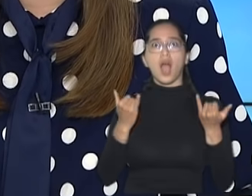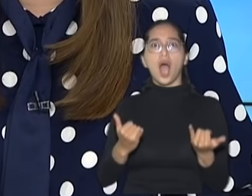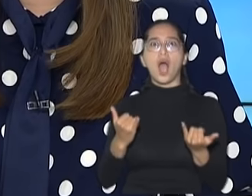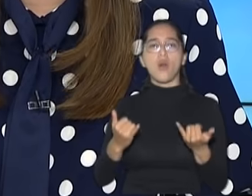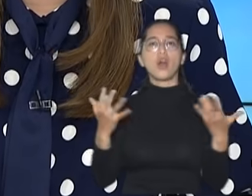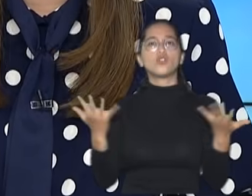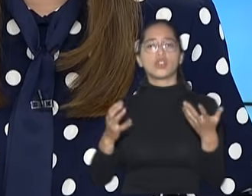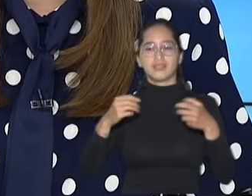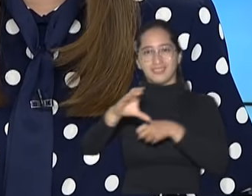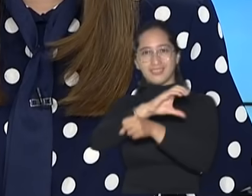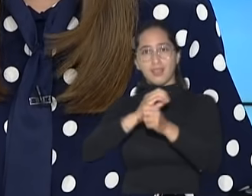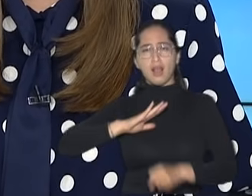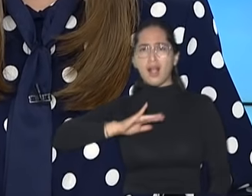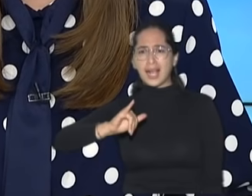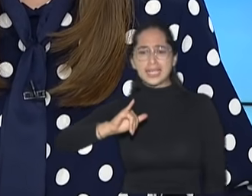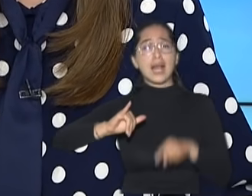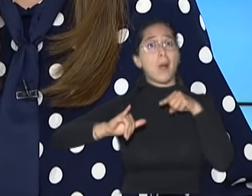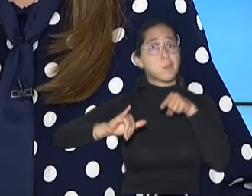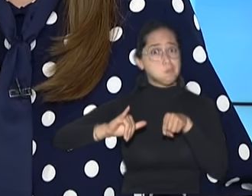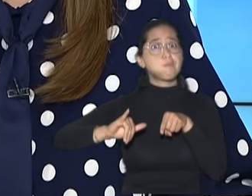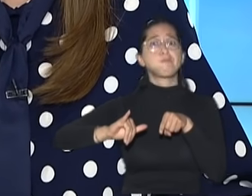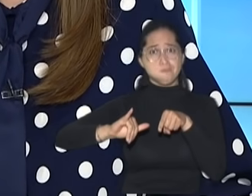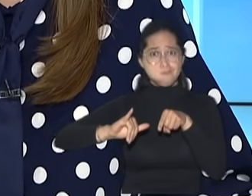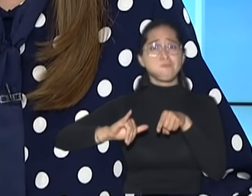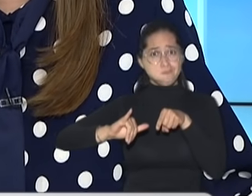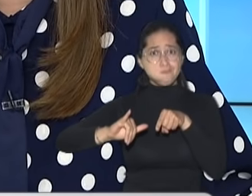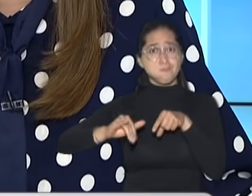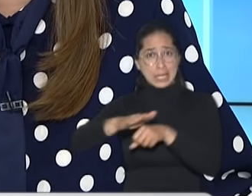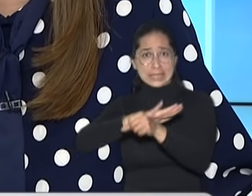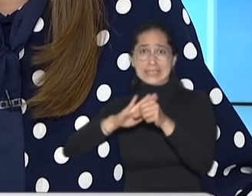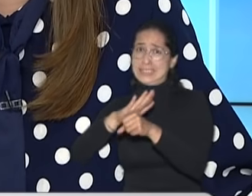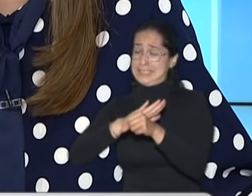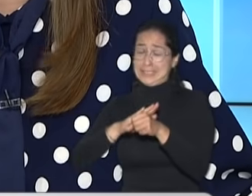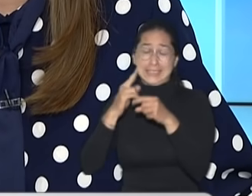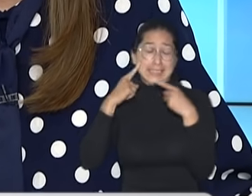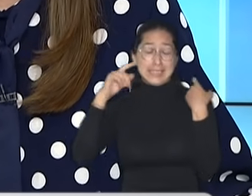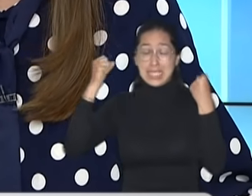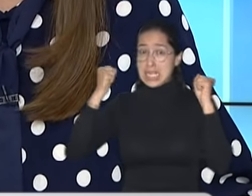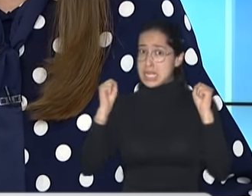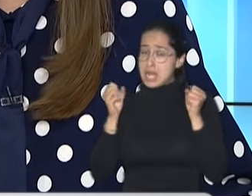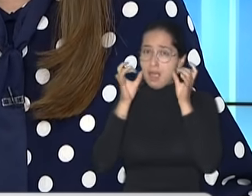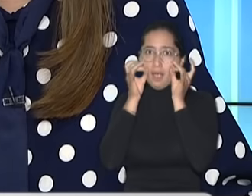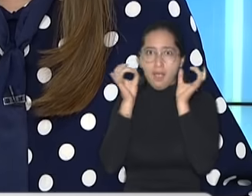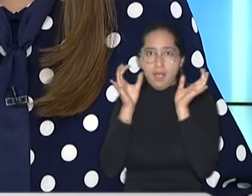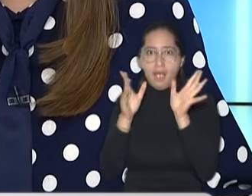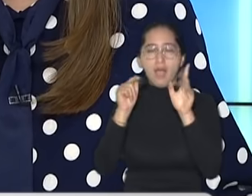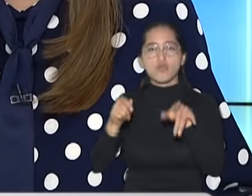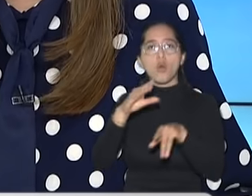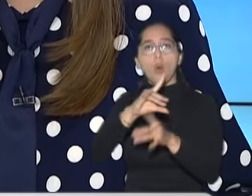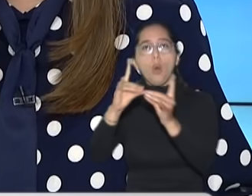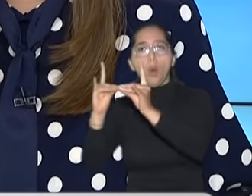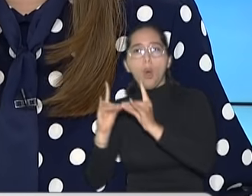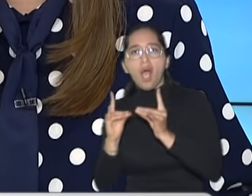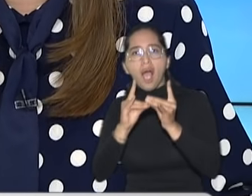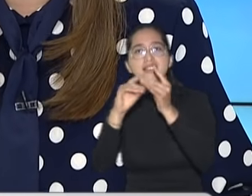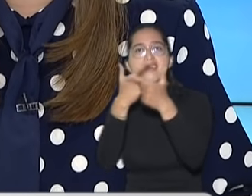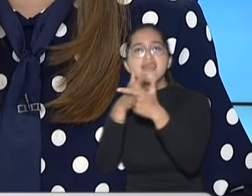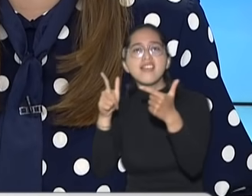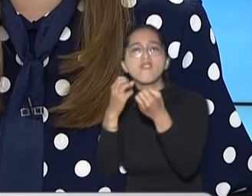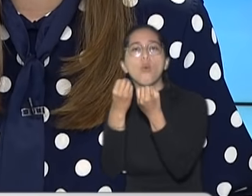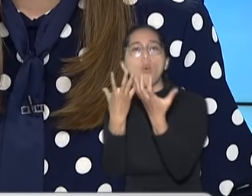la ciudad de Cali porque la situación de la UCI en el Valle del Cauca es dramática. Según las autoridades, solo hay 11